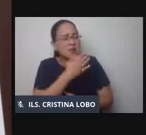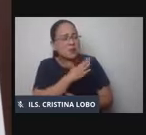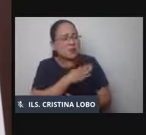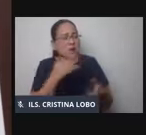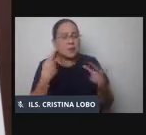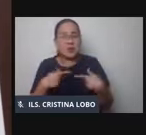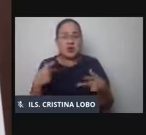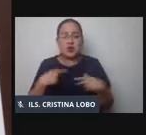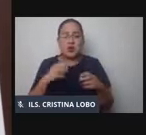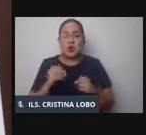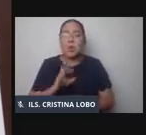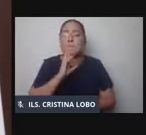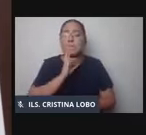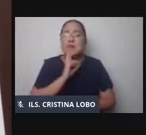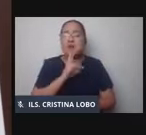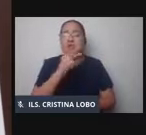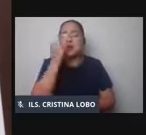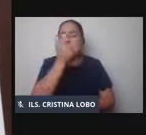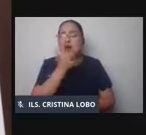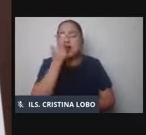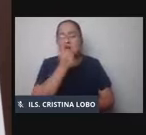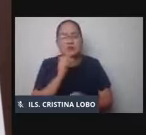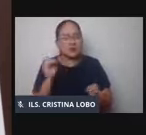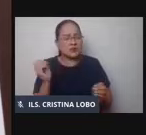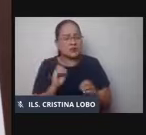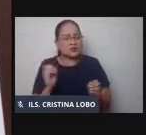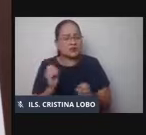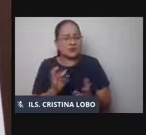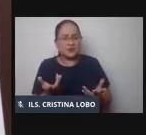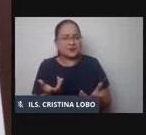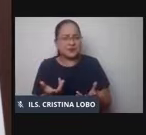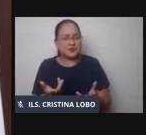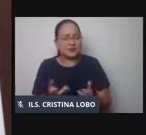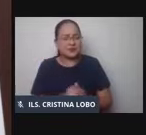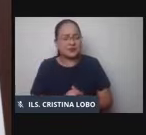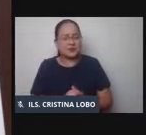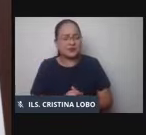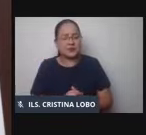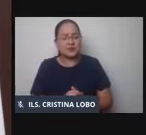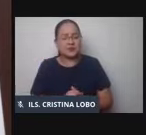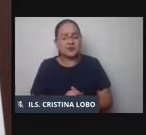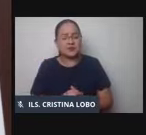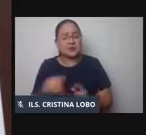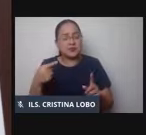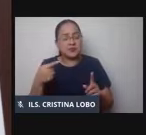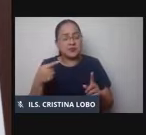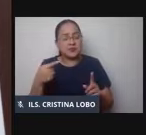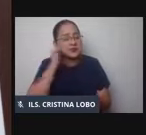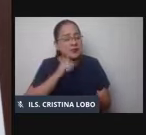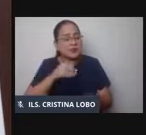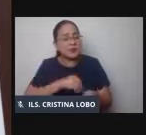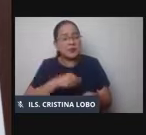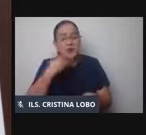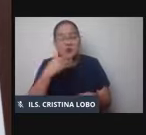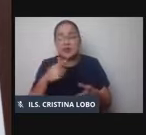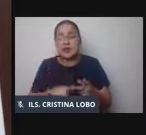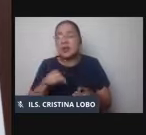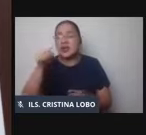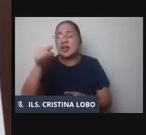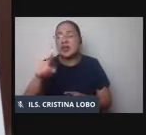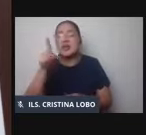mejores, ¿no? Los mejores, como emocionalmente, ¿sí? El que siempre está bien portado, la que siempre